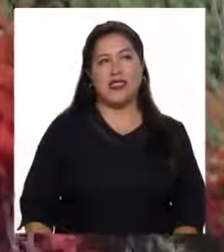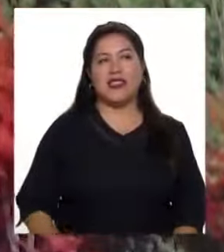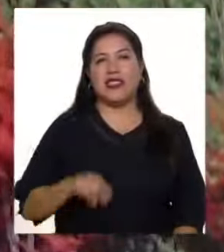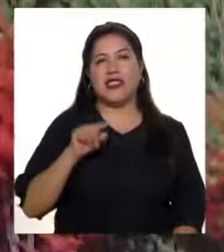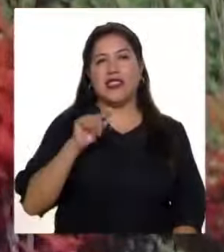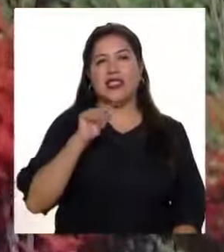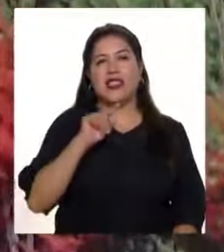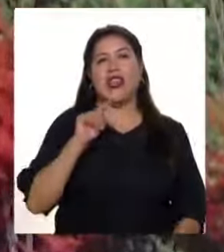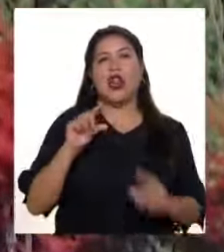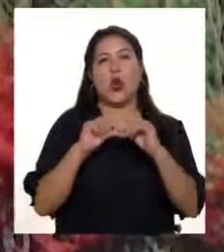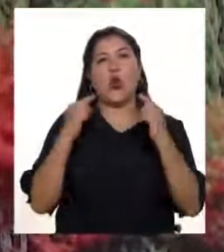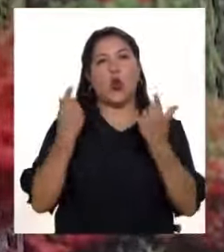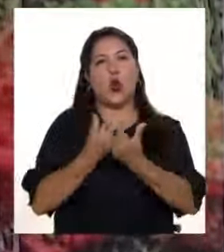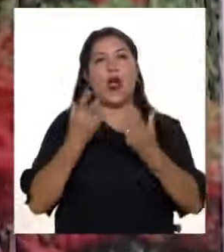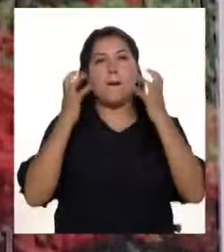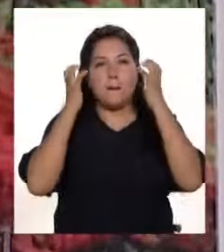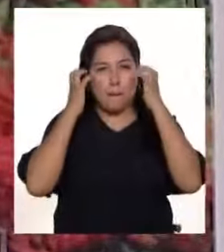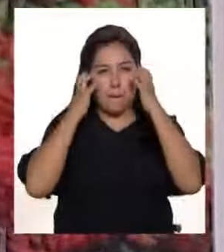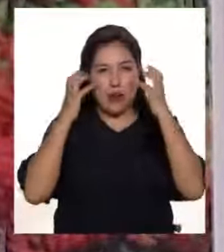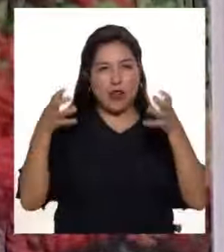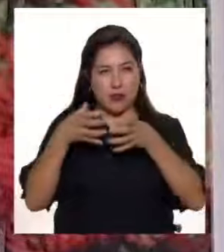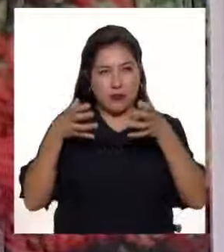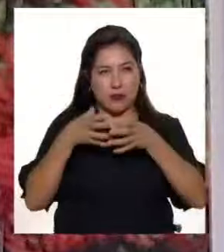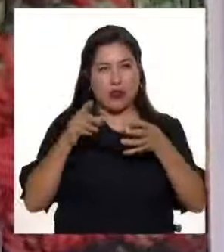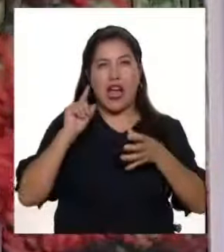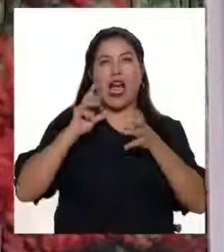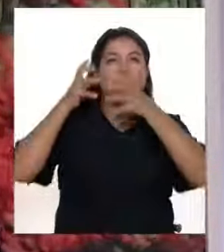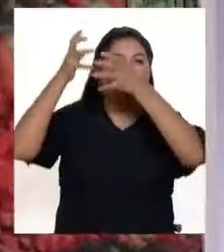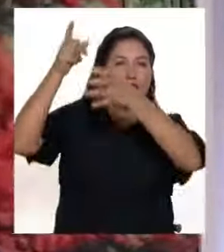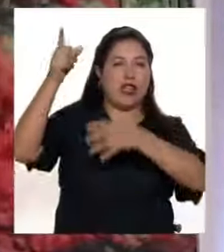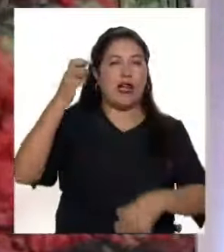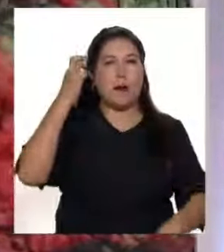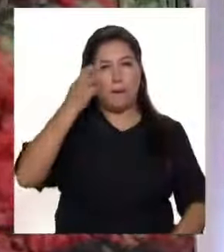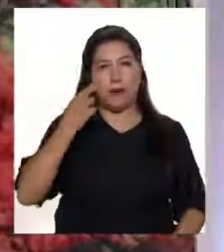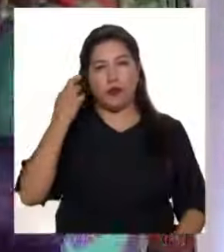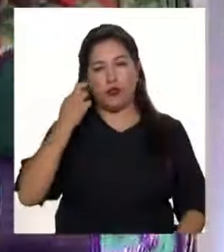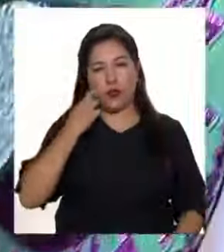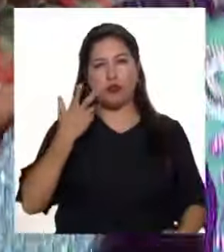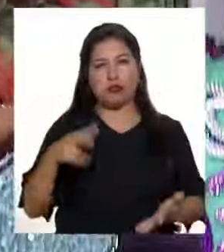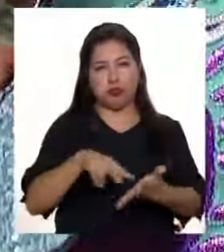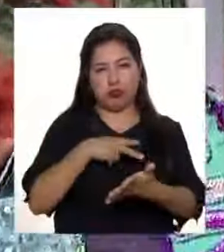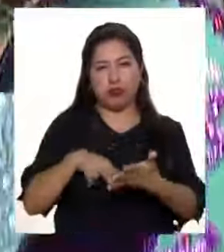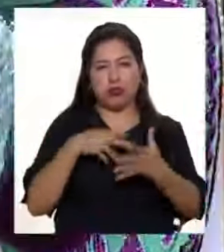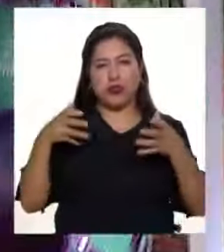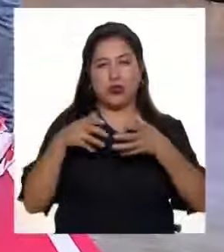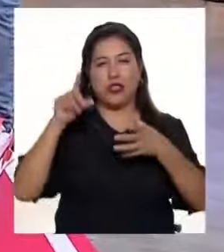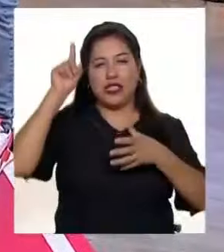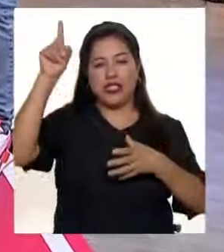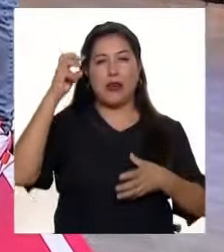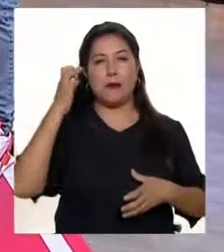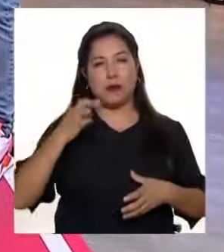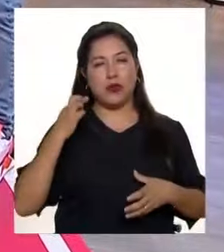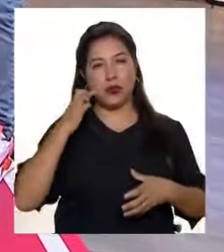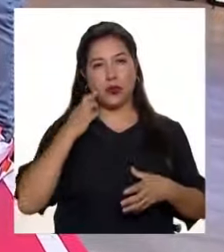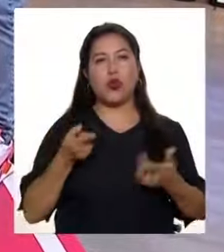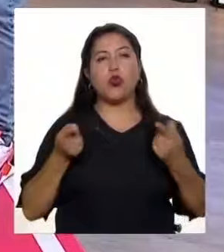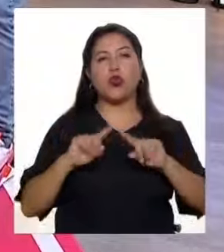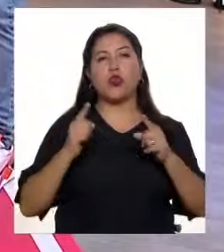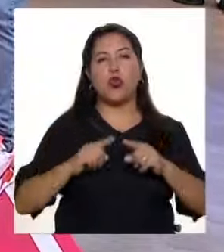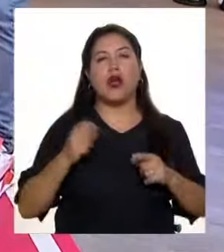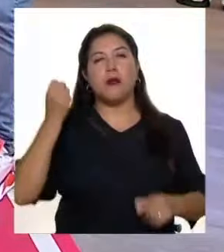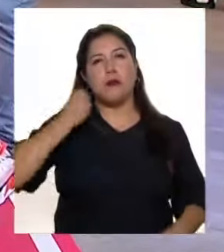agrupación Caporales Miraflores de allá en Puno. Allá en Puno también. Exactamente, estamos bailando con Caporales Miraflores. ¿Cuándo salen para allá?